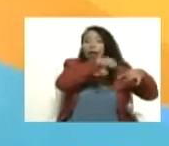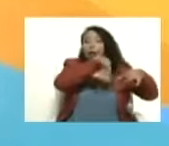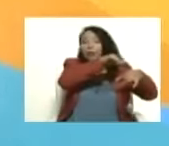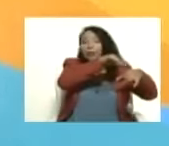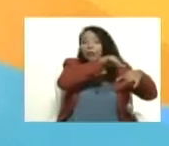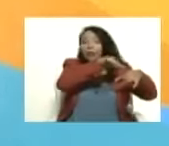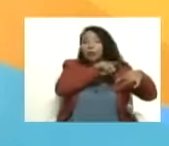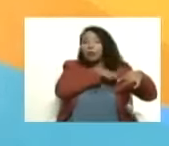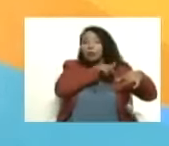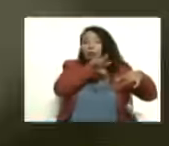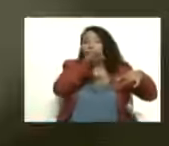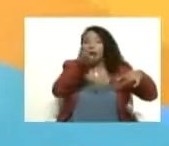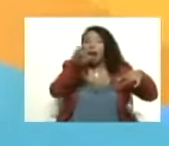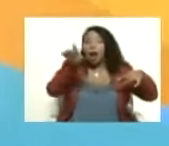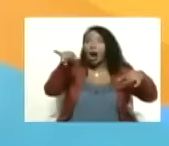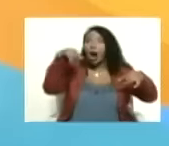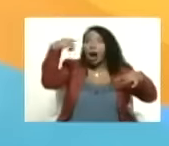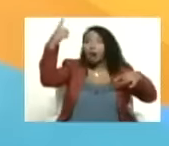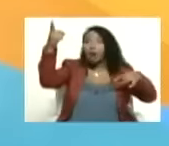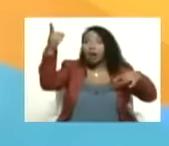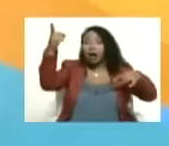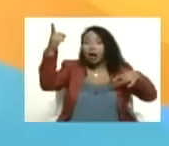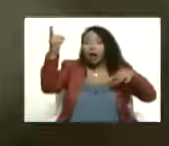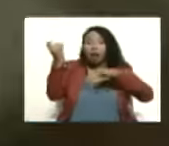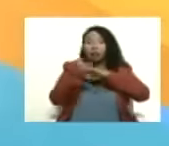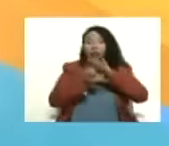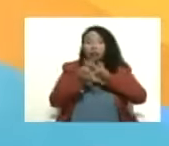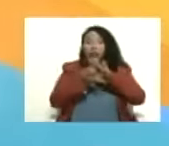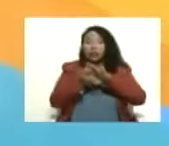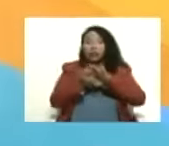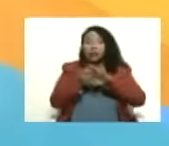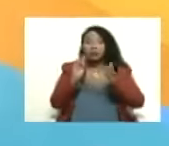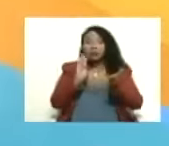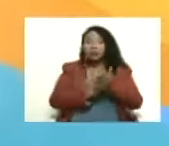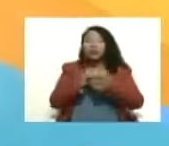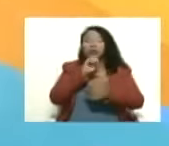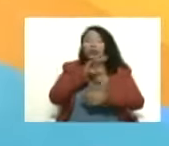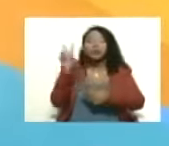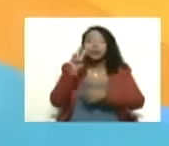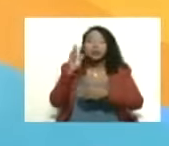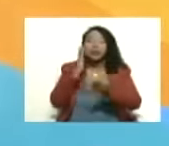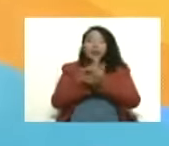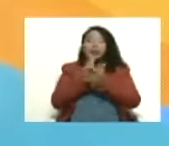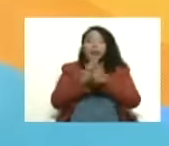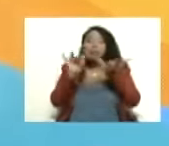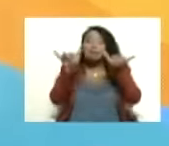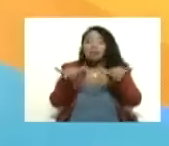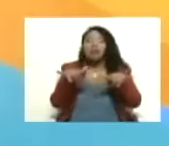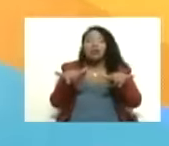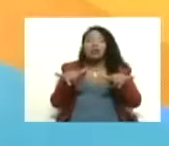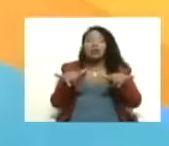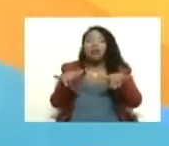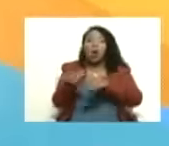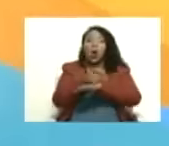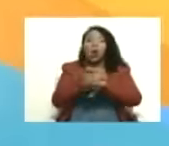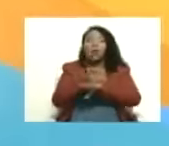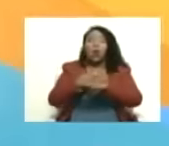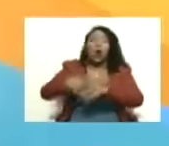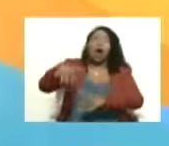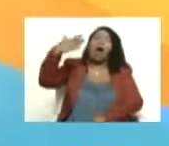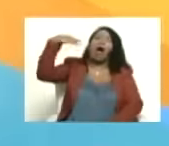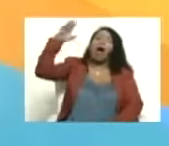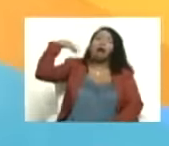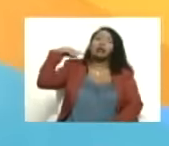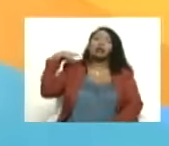instancia extranjera de la cual además la posición histórica de Venezuela desde siempre de gobierno adeco aquellos gobiernos